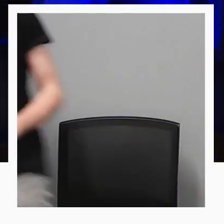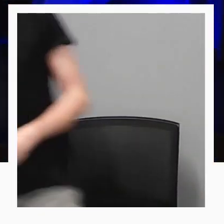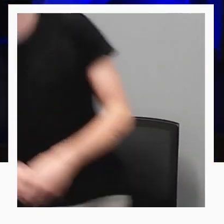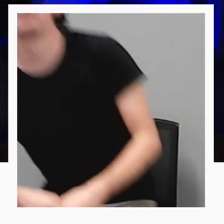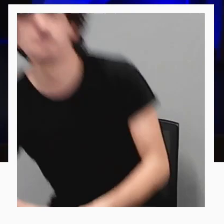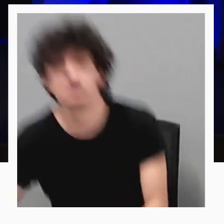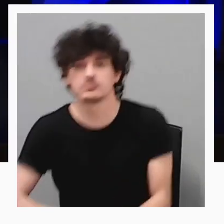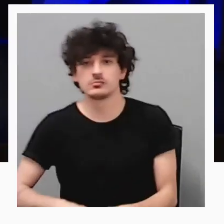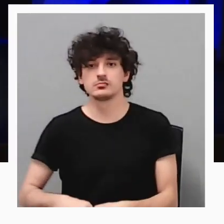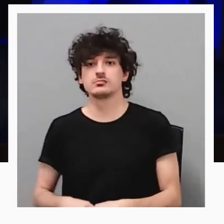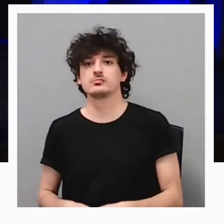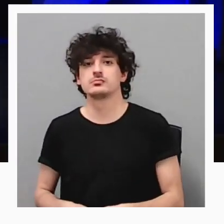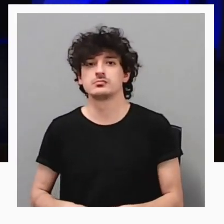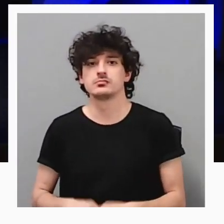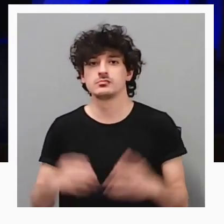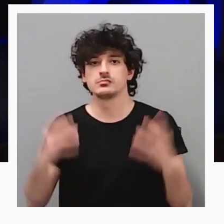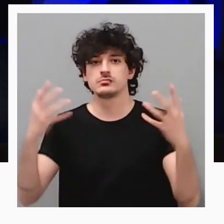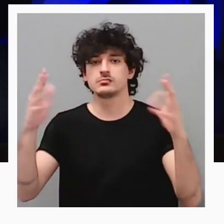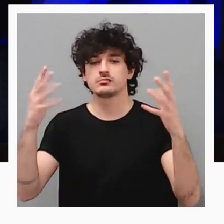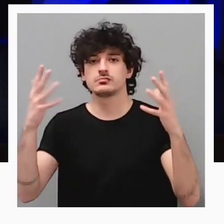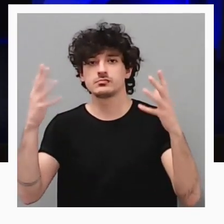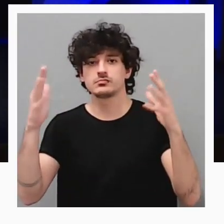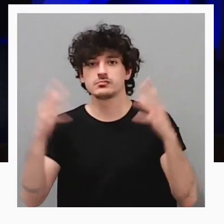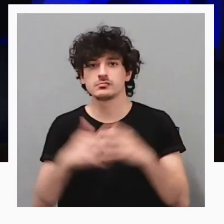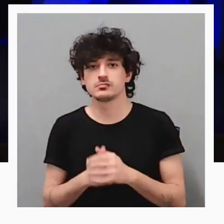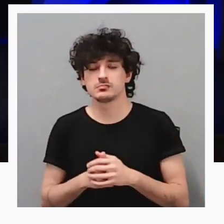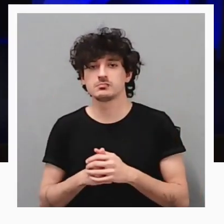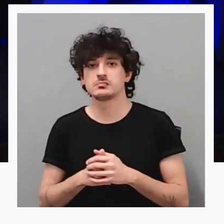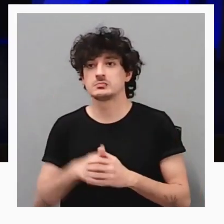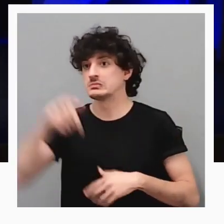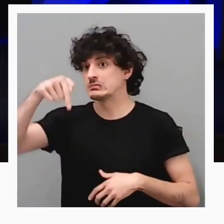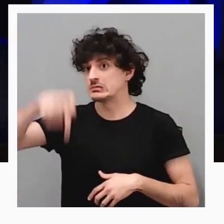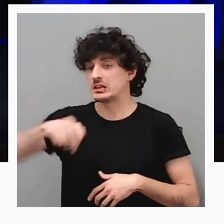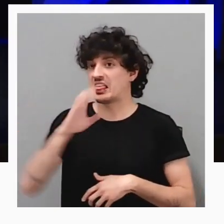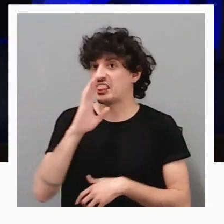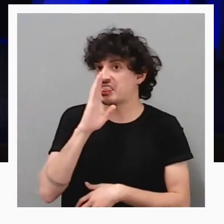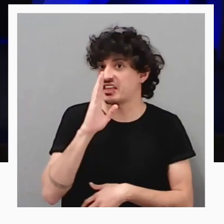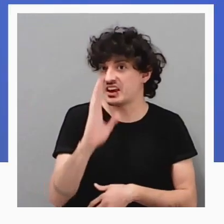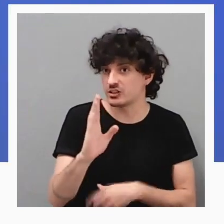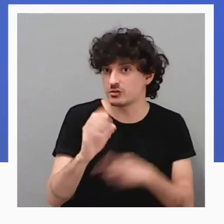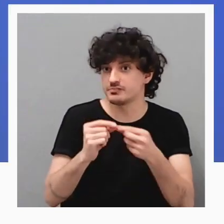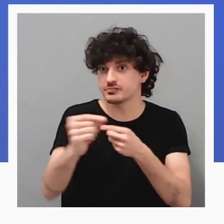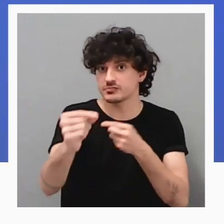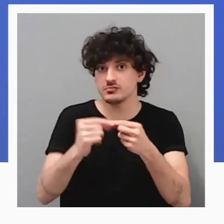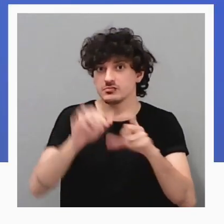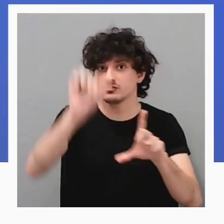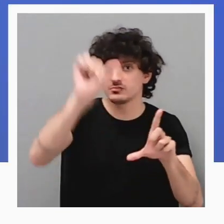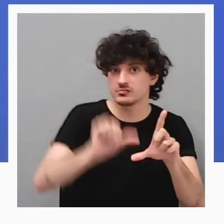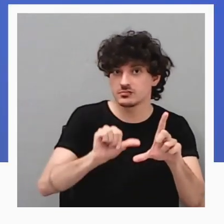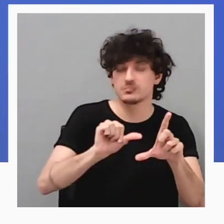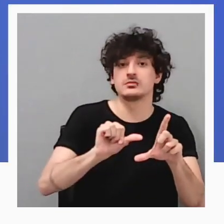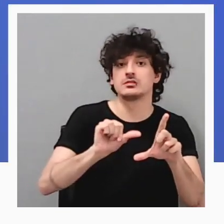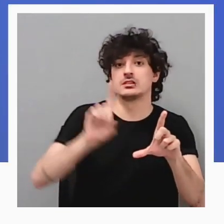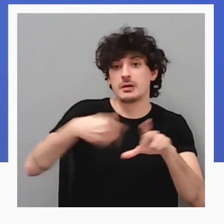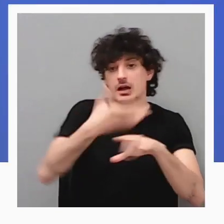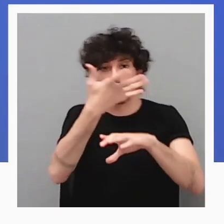Entonces, quería cerrar con una invitación a quienes estáis aquí en directo, quienes nos ven desde streaming y quienes nos verán cuando la